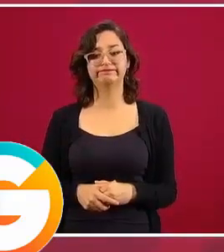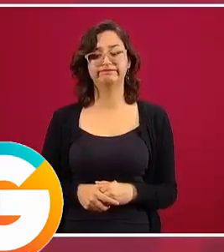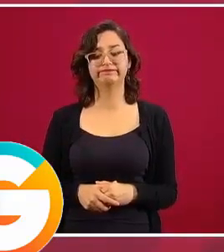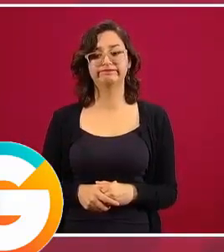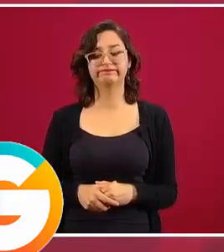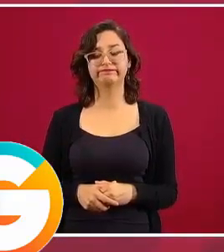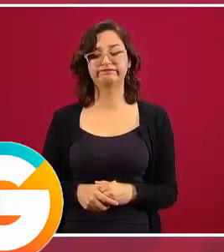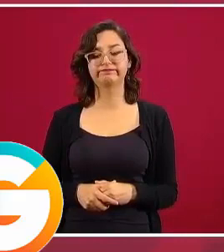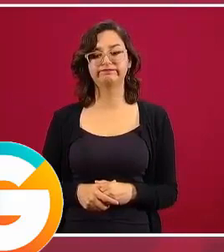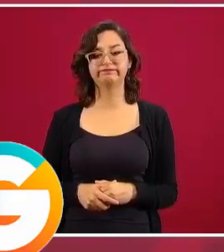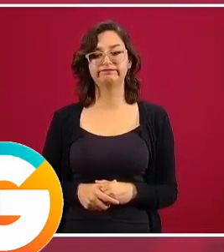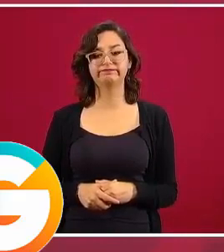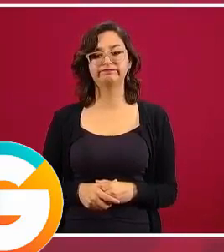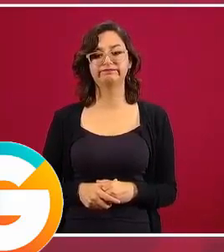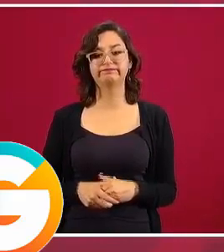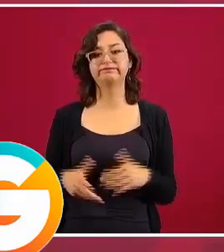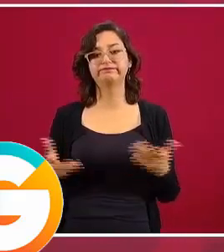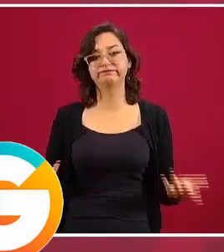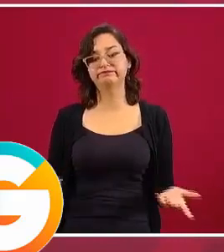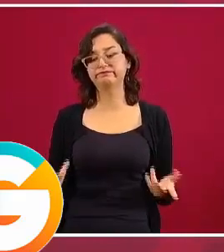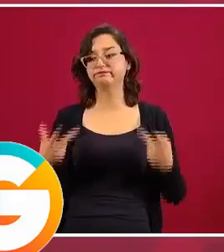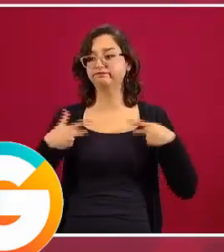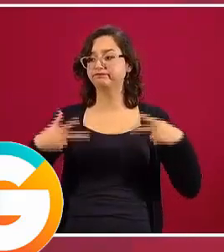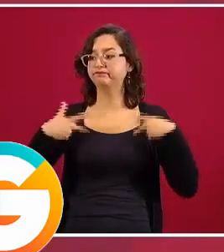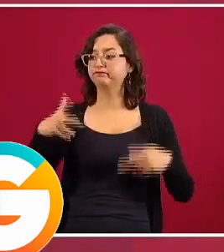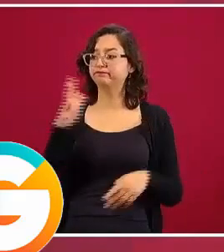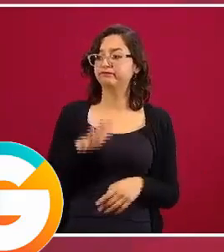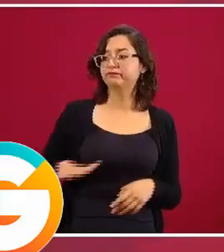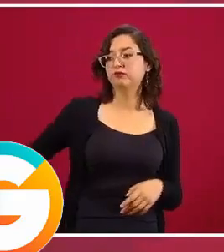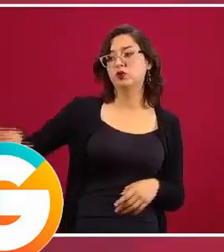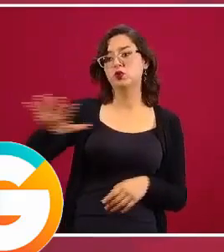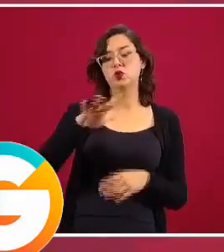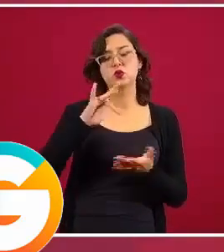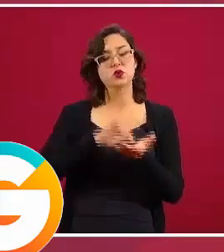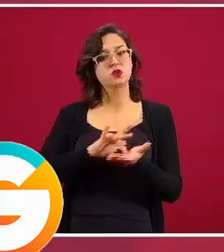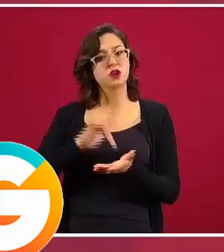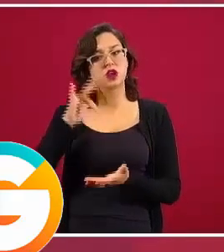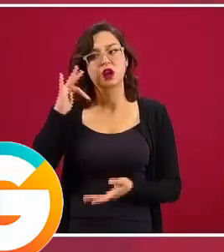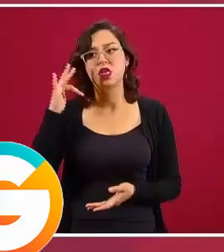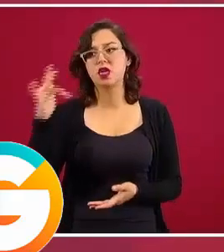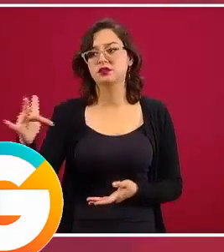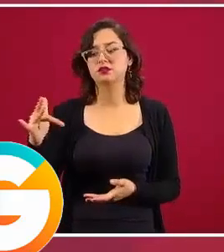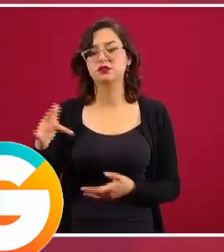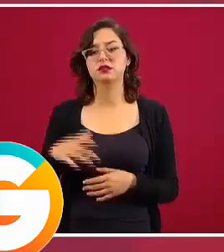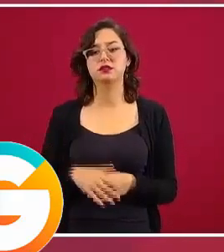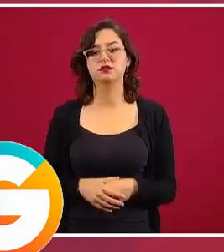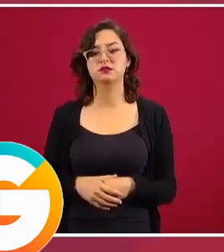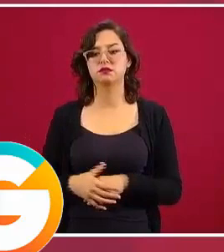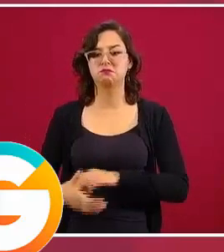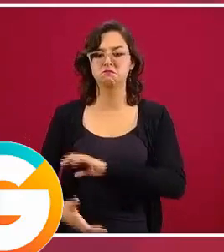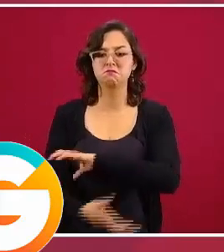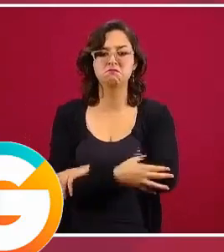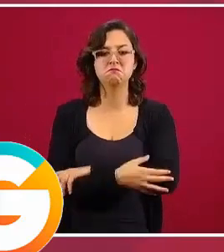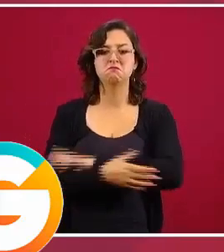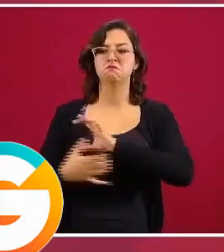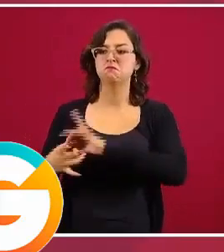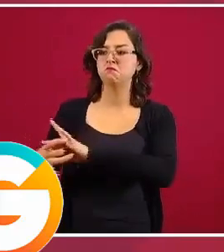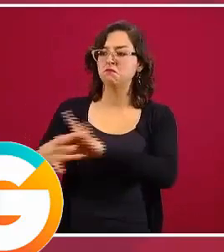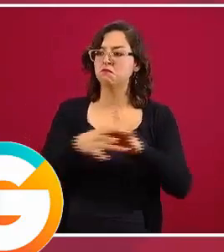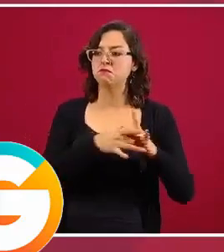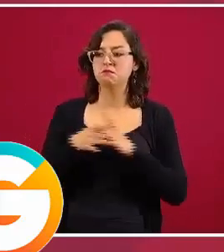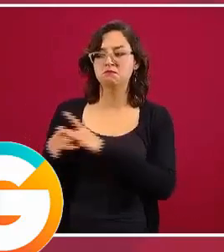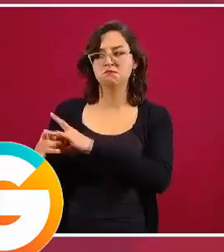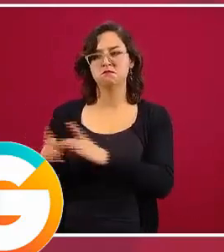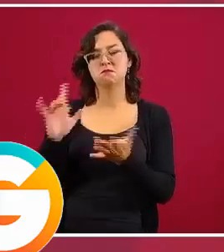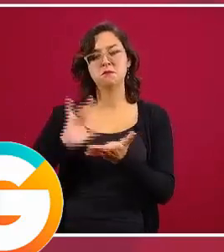Gracias a nuestro pueblo, en primer lugar, a la solidaridad, a la fraternidad de nuestro